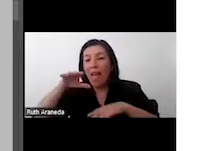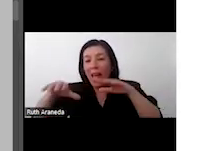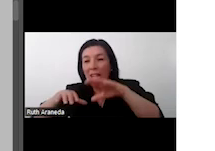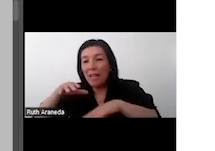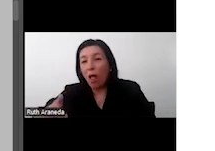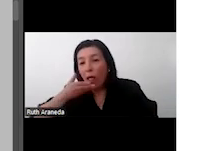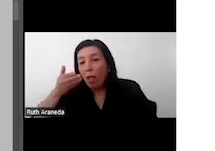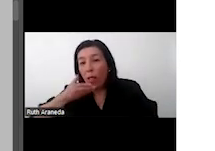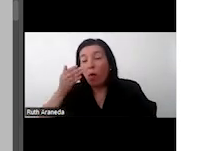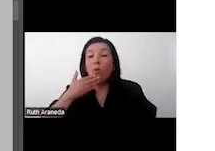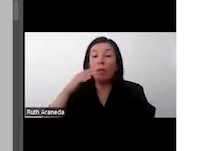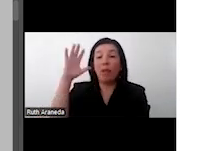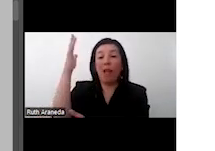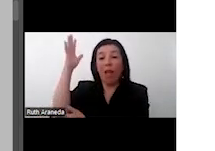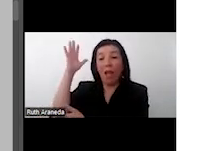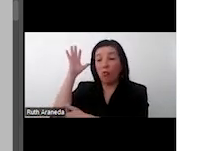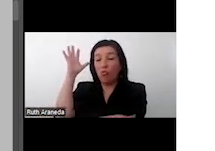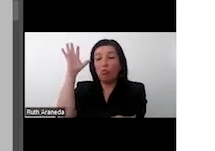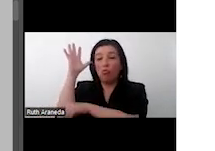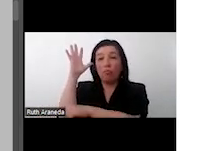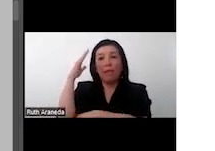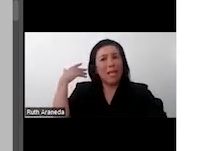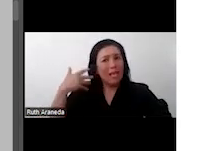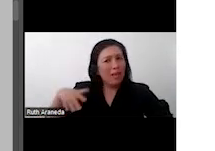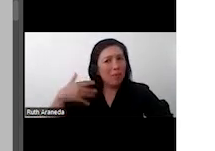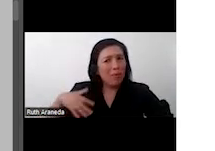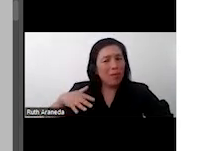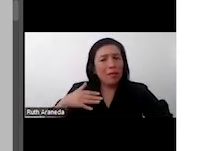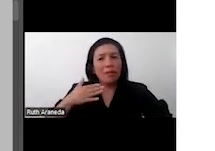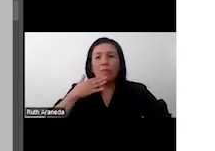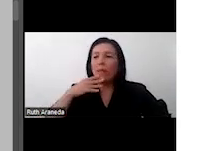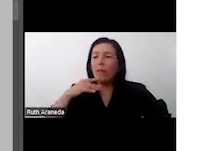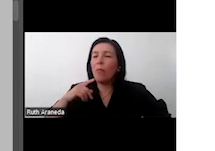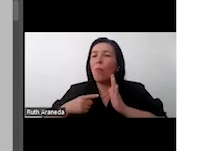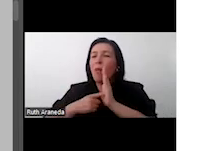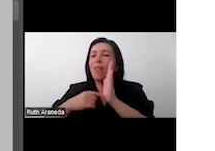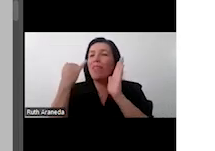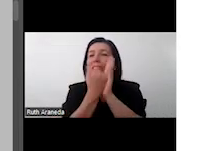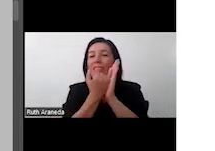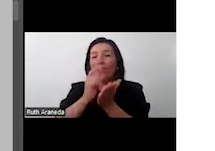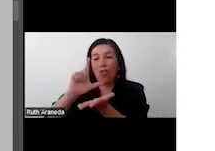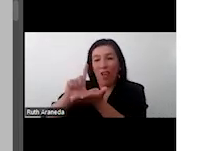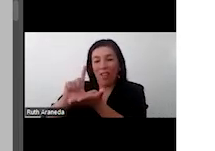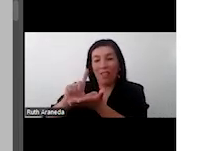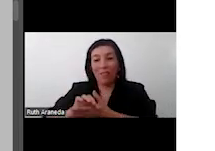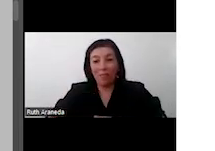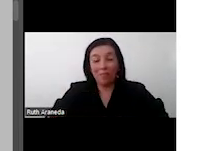árboles. Entonces, es muy importante el río Aconcagua. Define incluso la identidad local. Entonces, consideramos